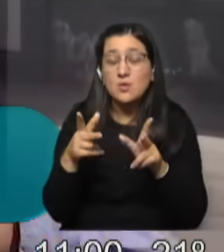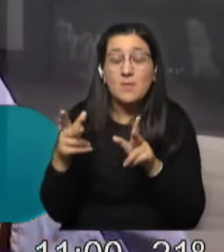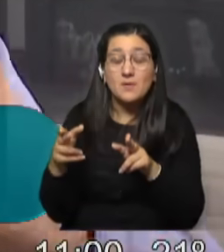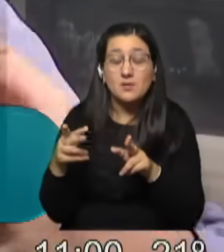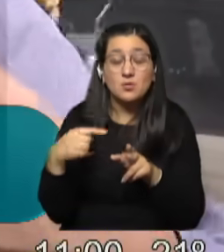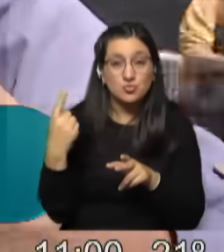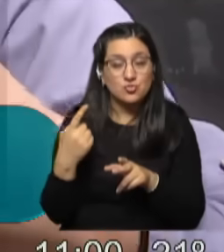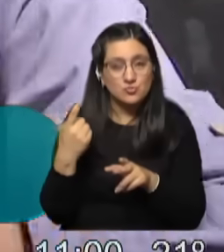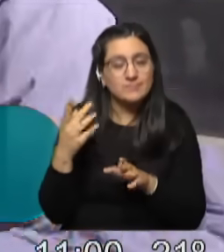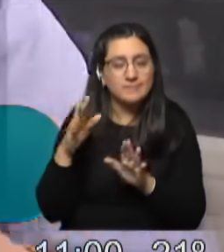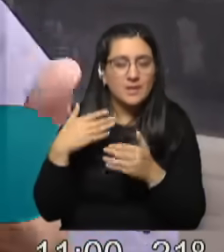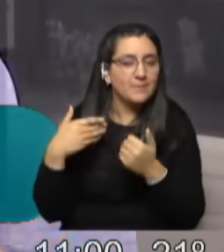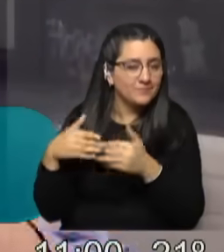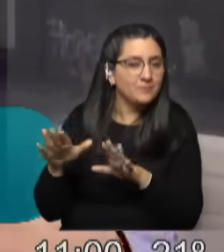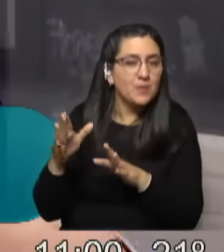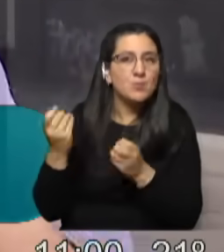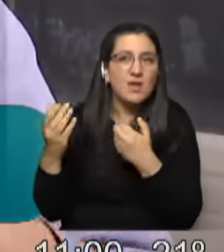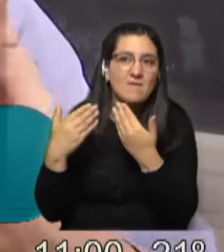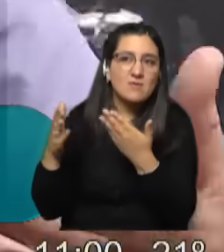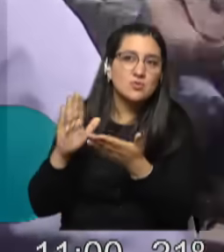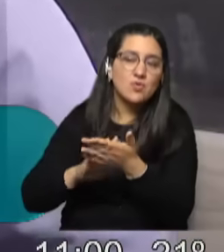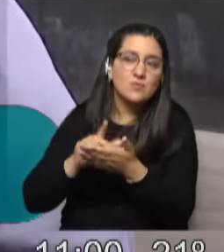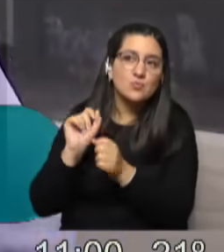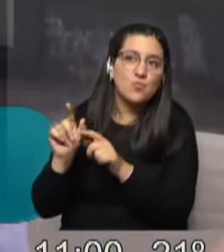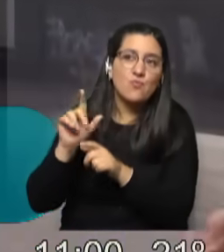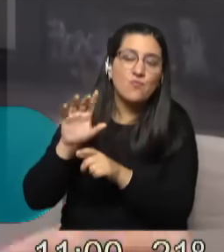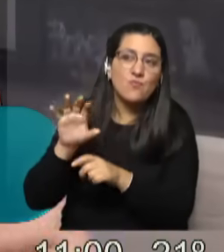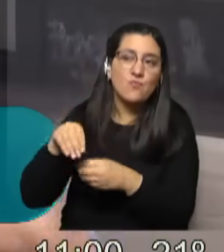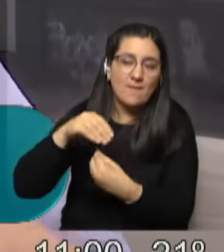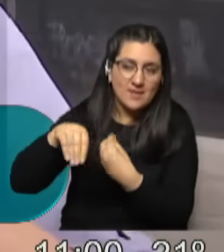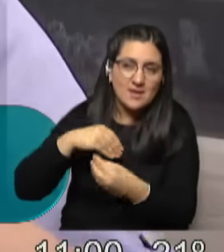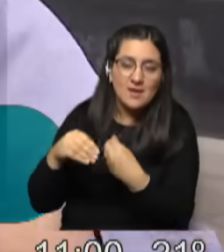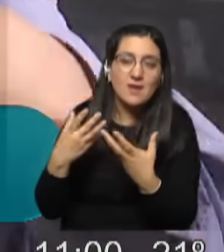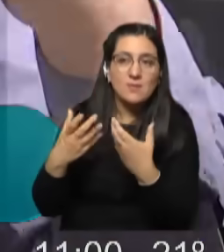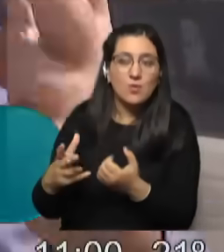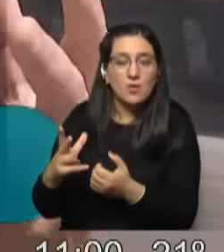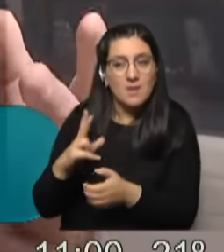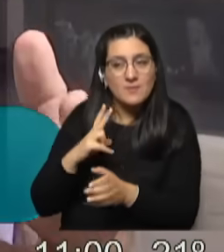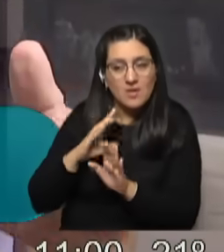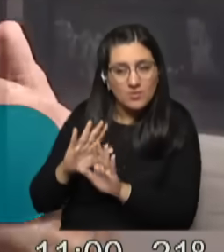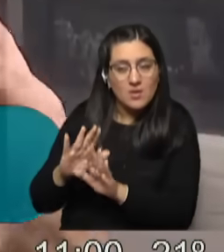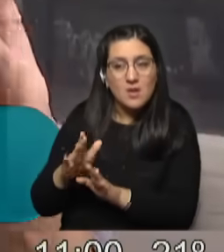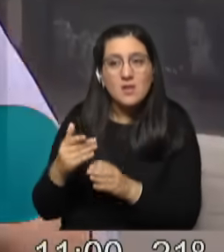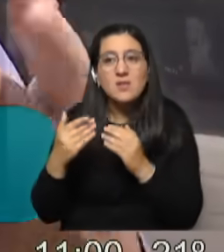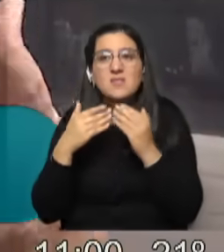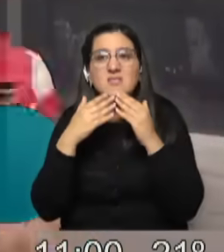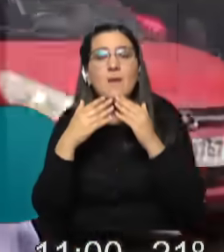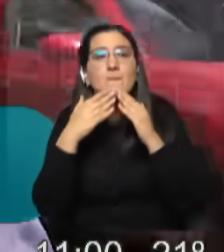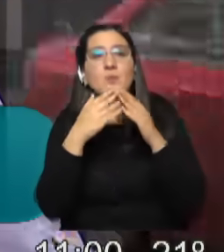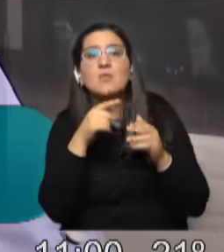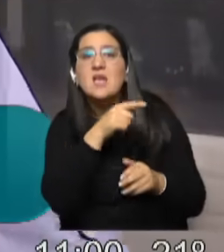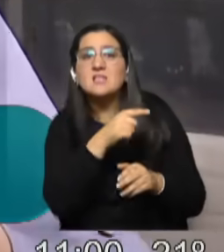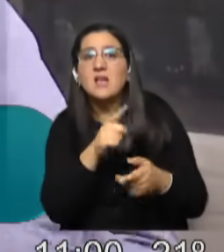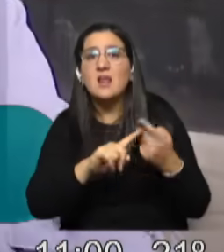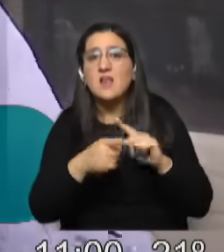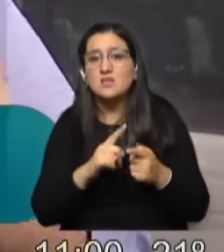nosotros obviamos, porque que también hablaba más de la familia y tratamos de preservar la intimidad, decir, bueno, pregúntenle a ella cuál es nuestra relación,